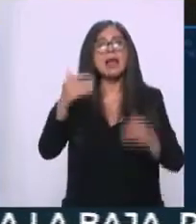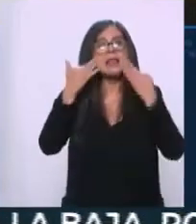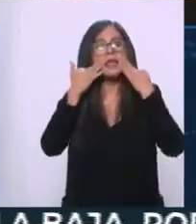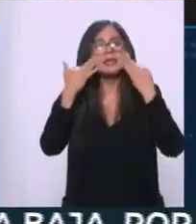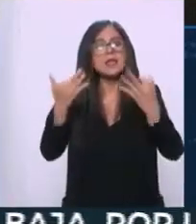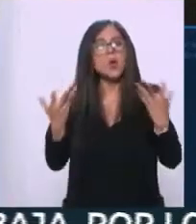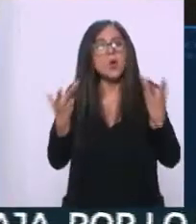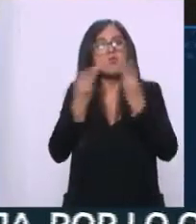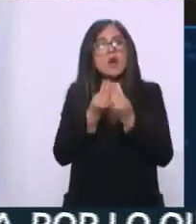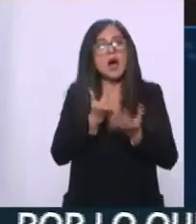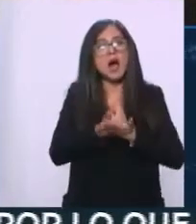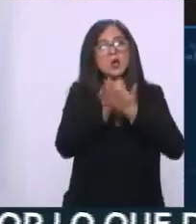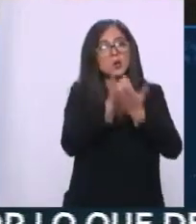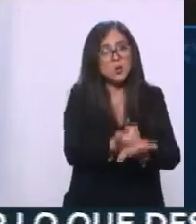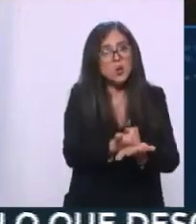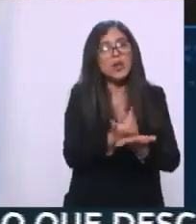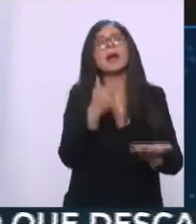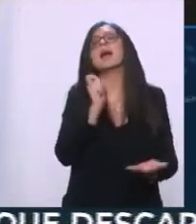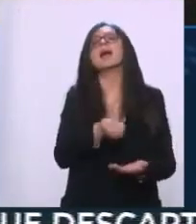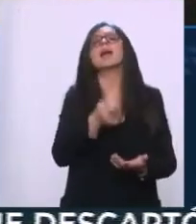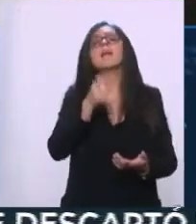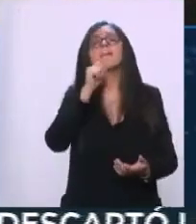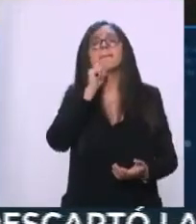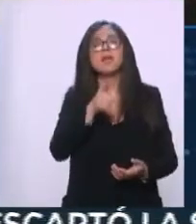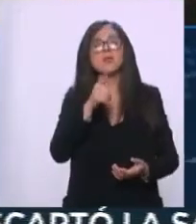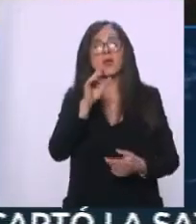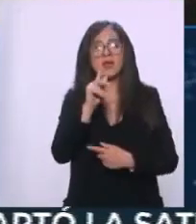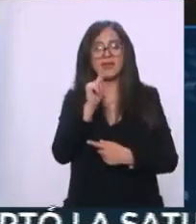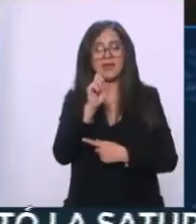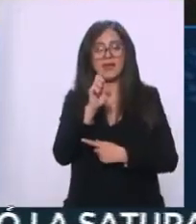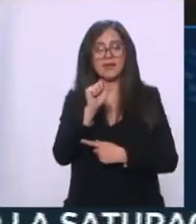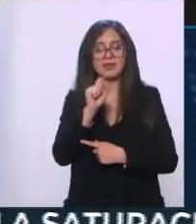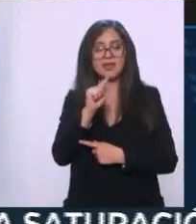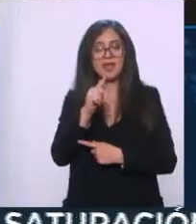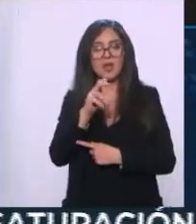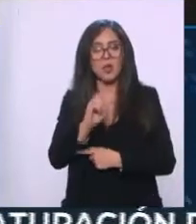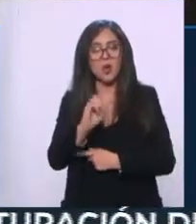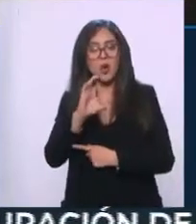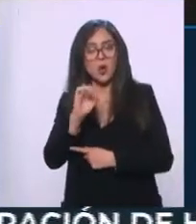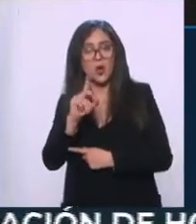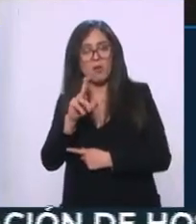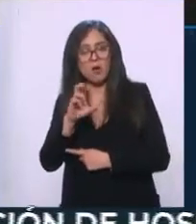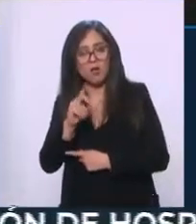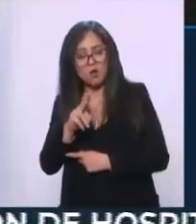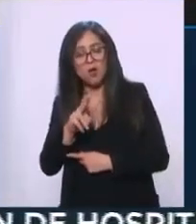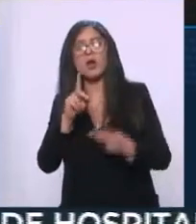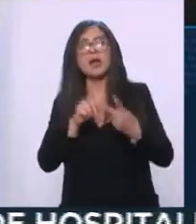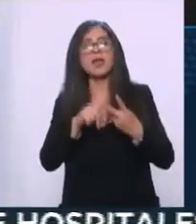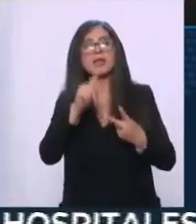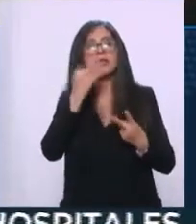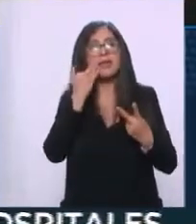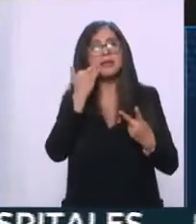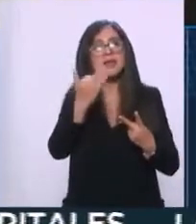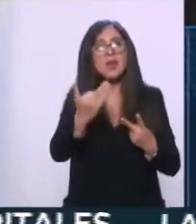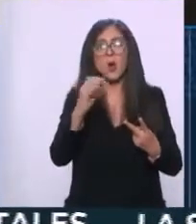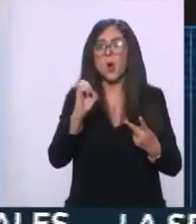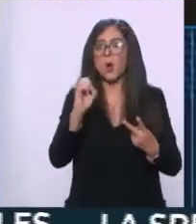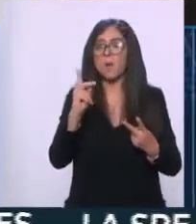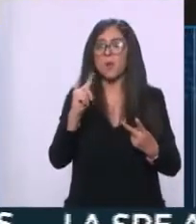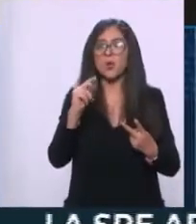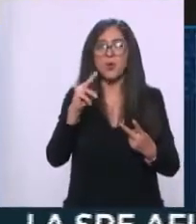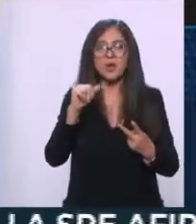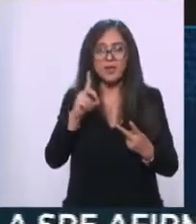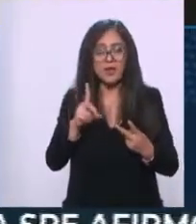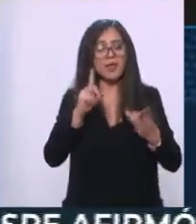Hay tres figuras: está el testigo colaborador, está el testigo de oportunidad y está el testigo protegido. Aún creo